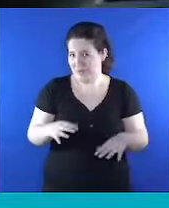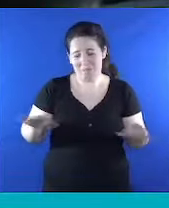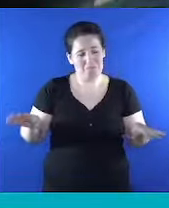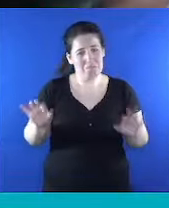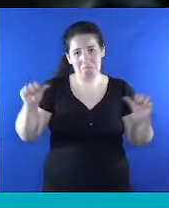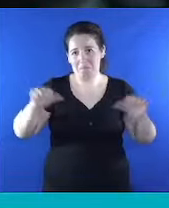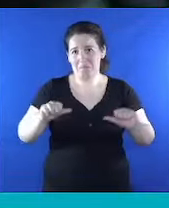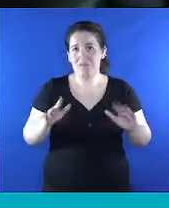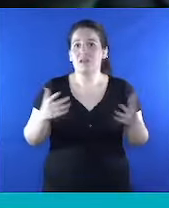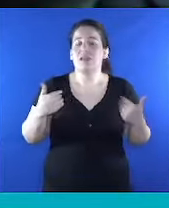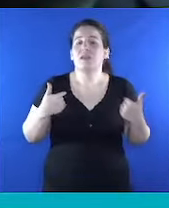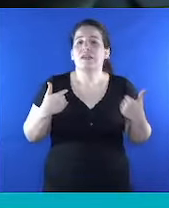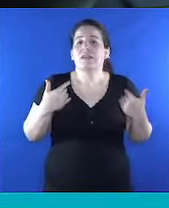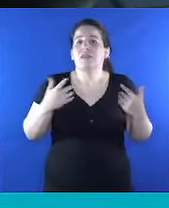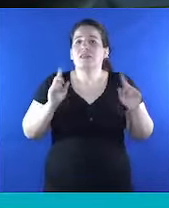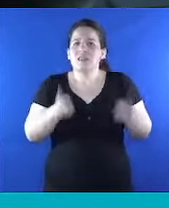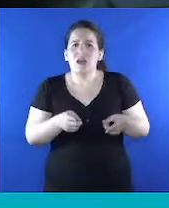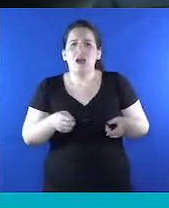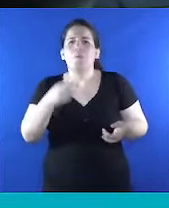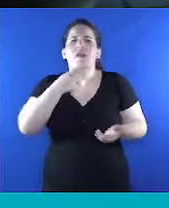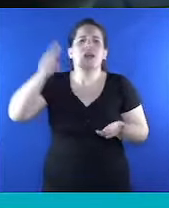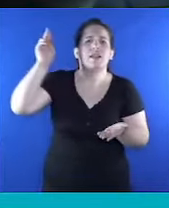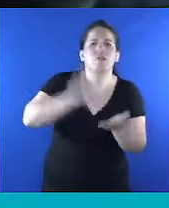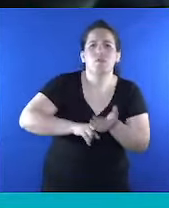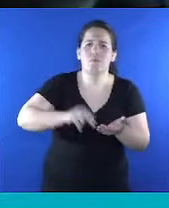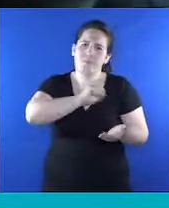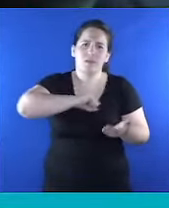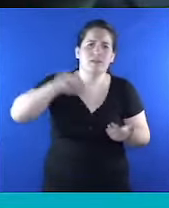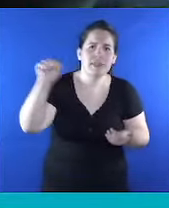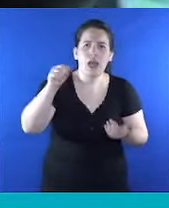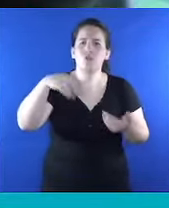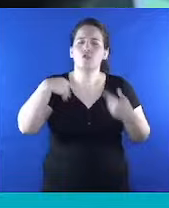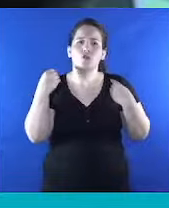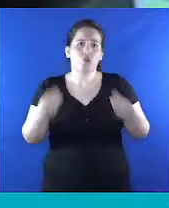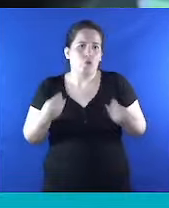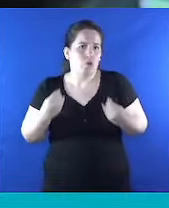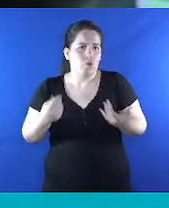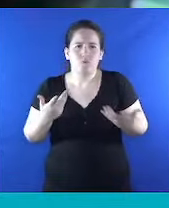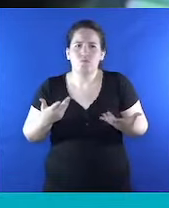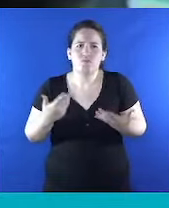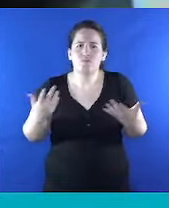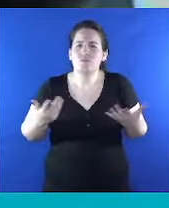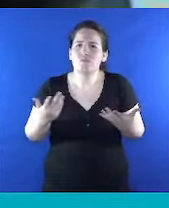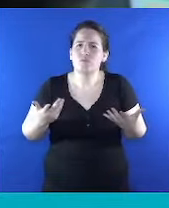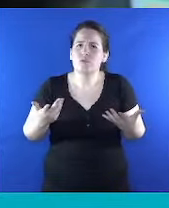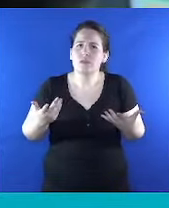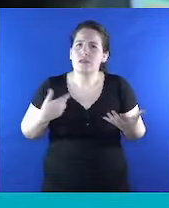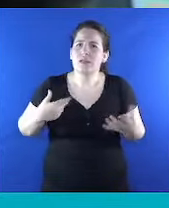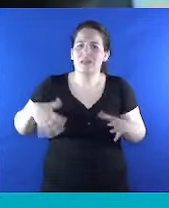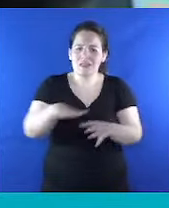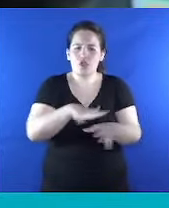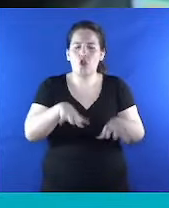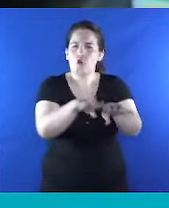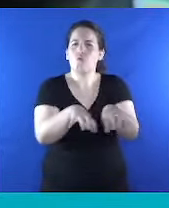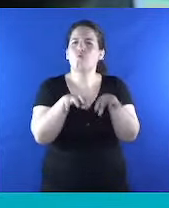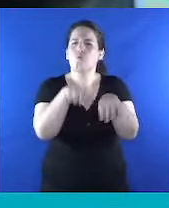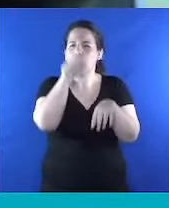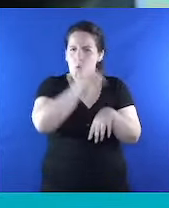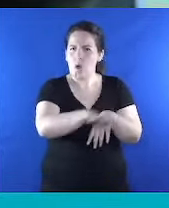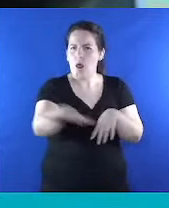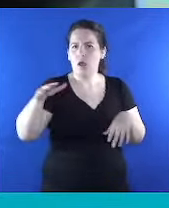alguien habló también de El impuestazo y cómo vamos a hacer eh que que el sector rural se habló hoy